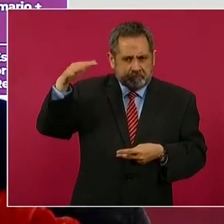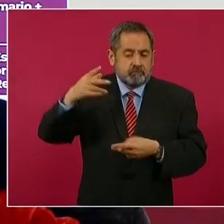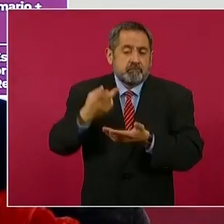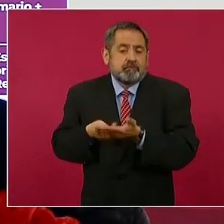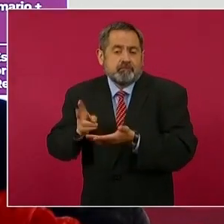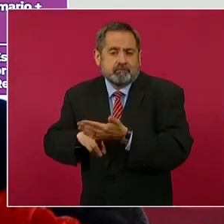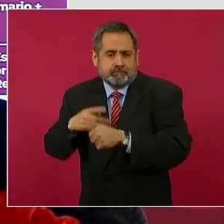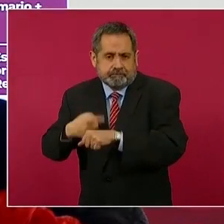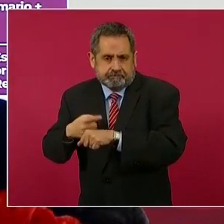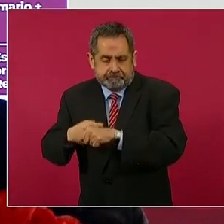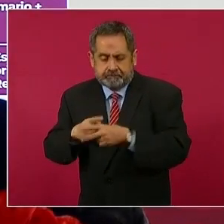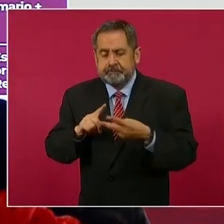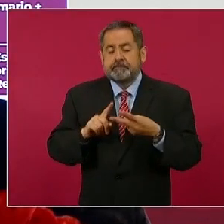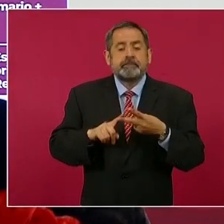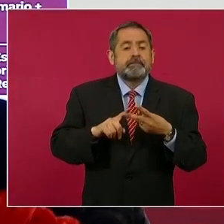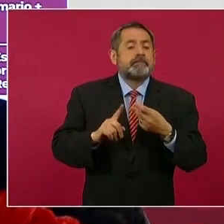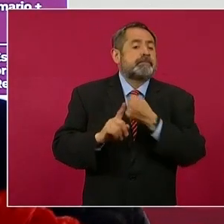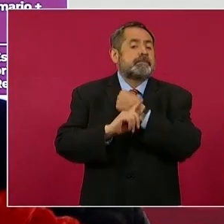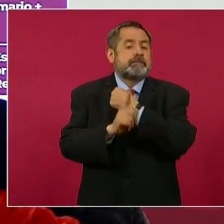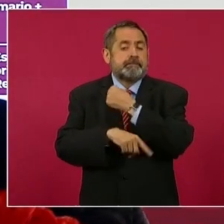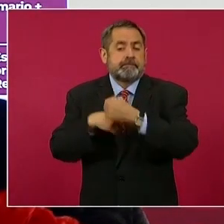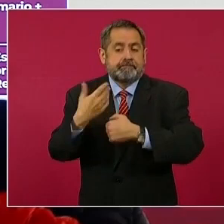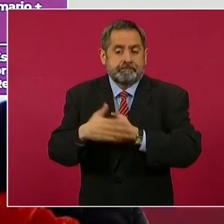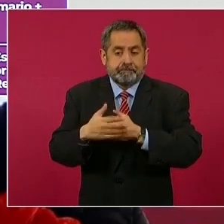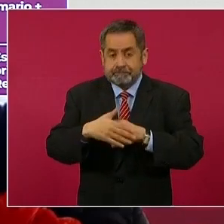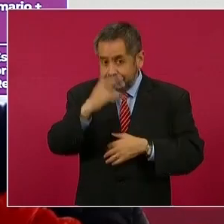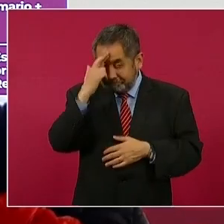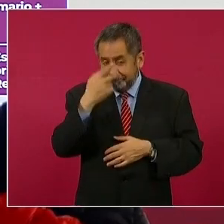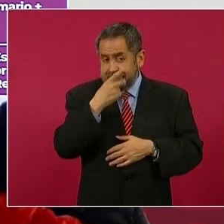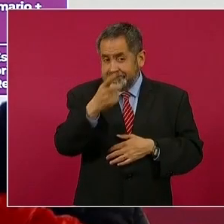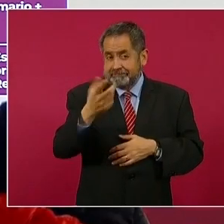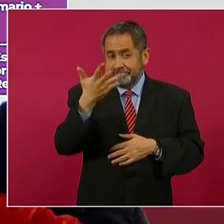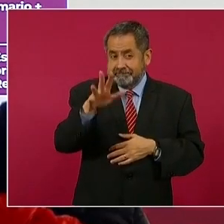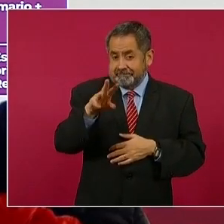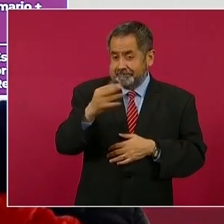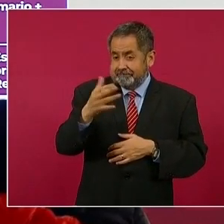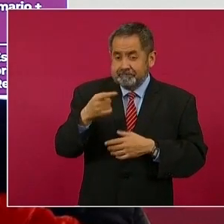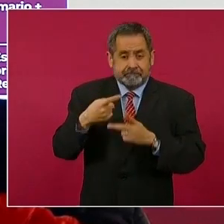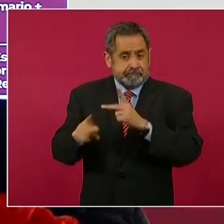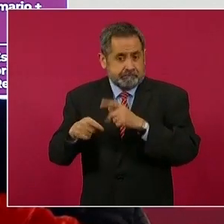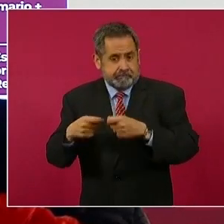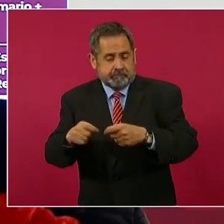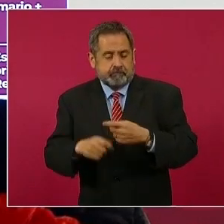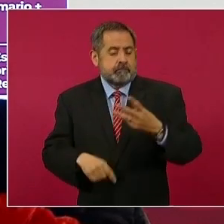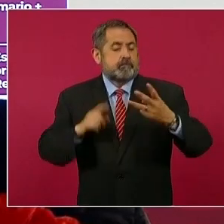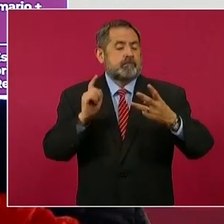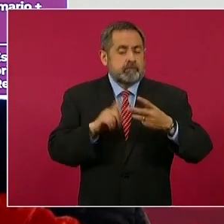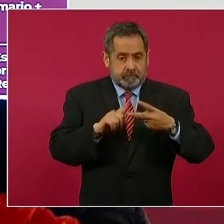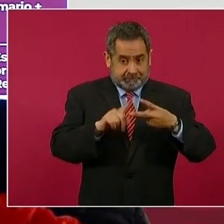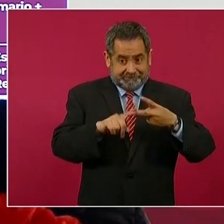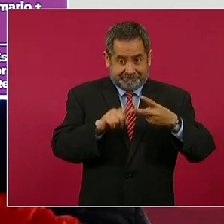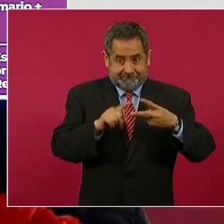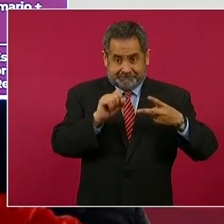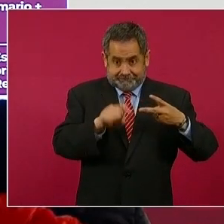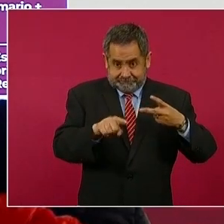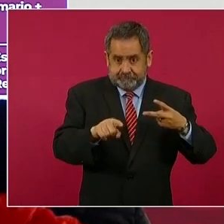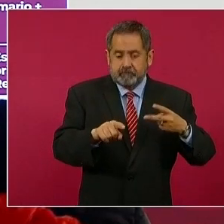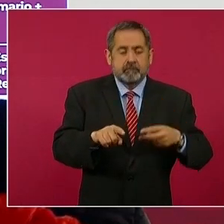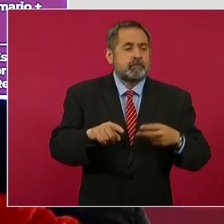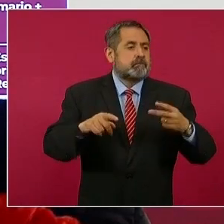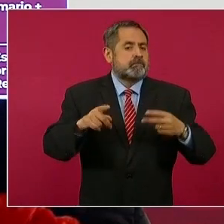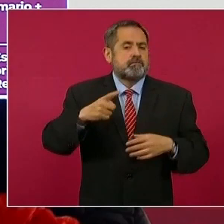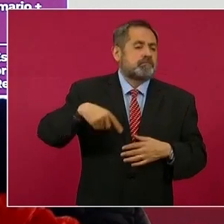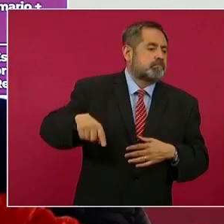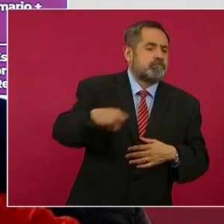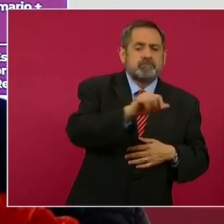las embarazadas, que desde el 10 de mayo las incorporamos, el personal educativo, como pueden ver,